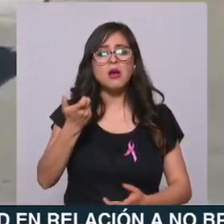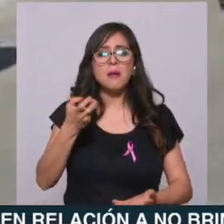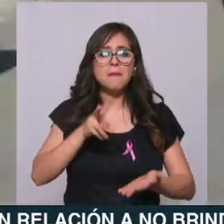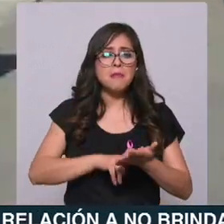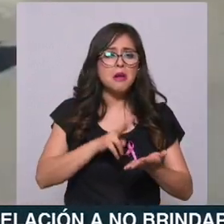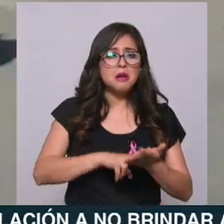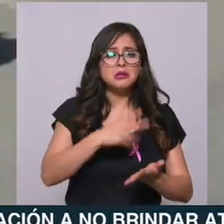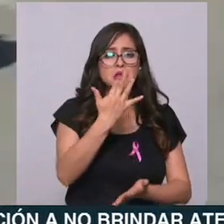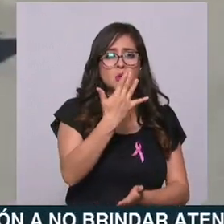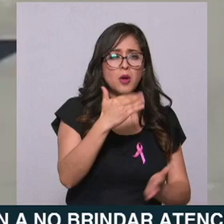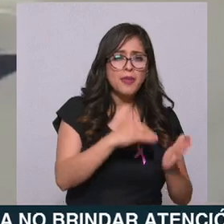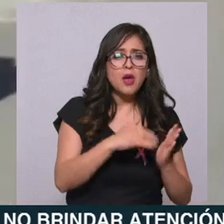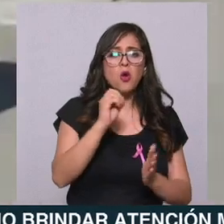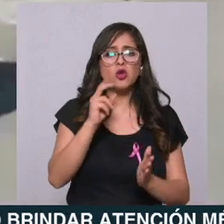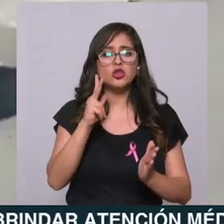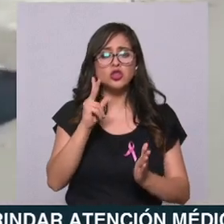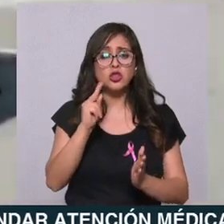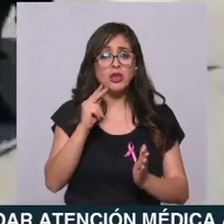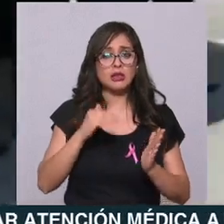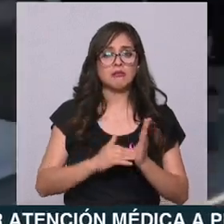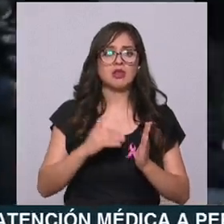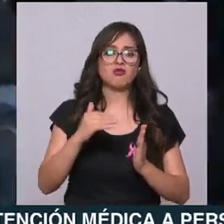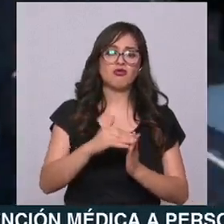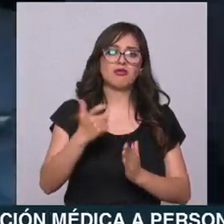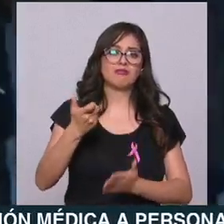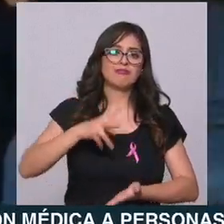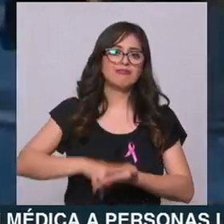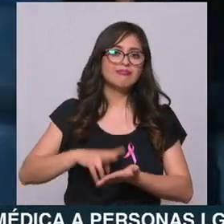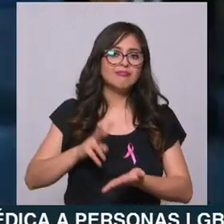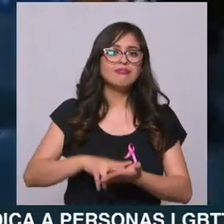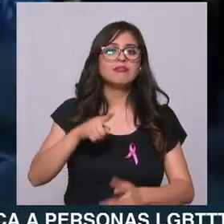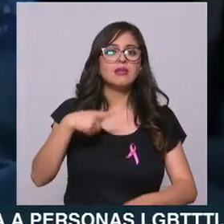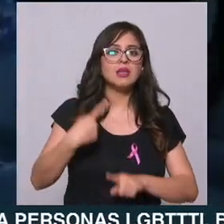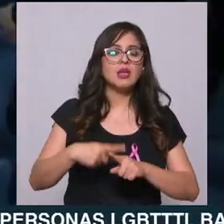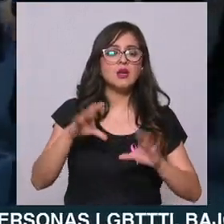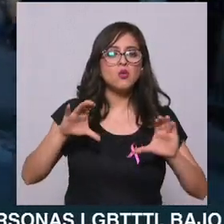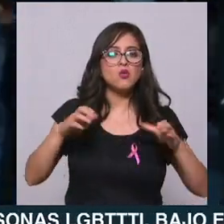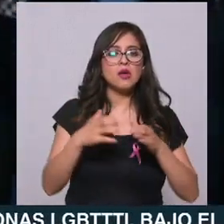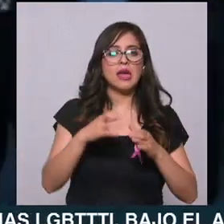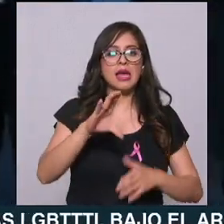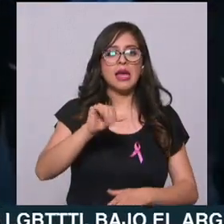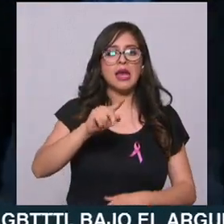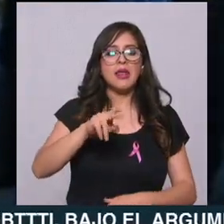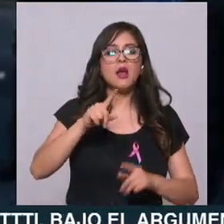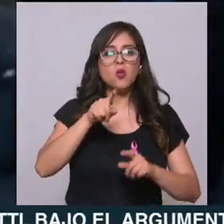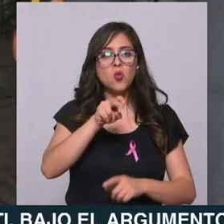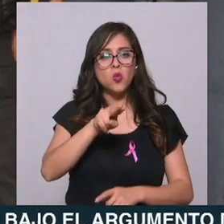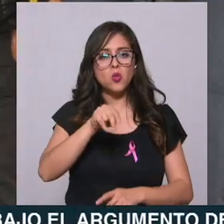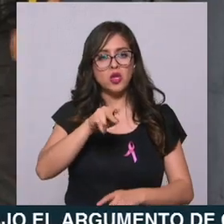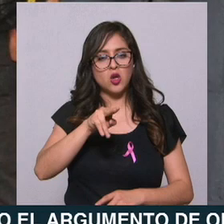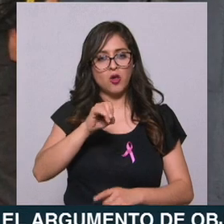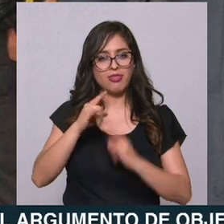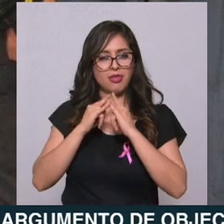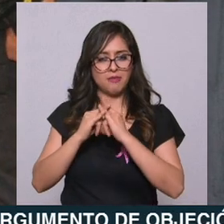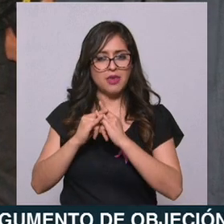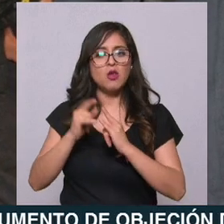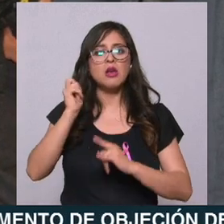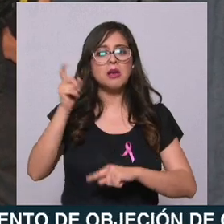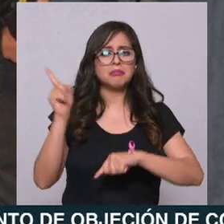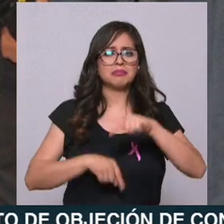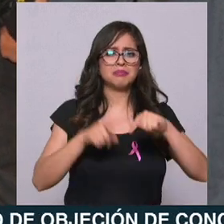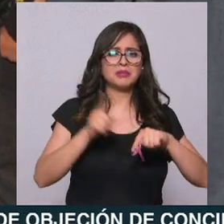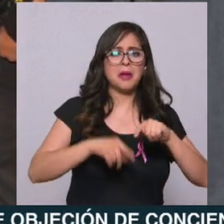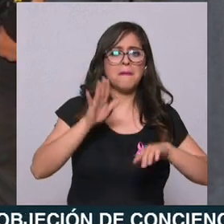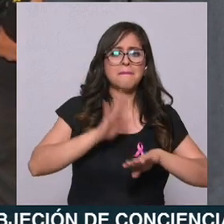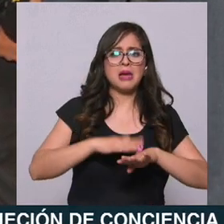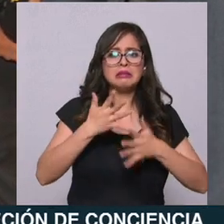va entre los 50 y 80 millones de pesos, pertenecientes al cártel Unión Tepito. De acuerdo con autoridades, se trató del decomiso más